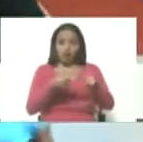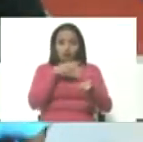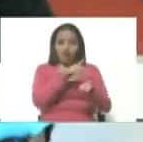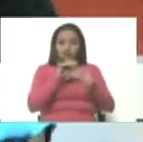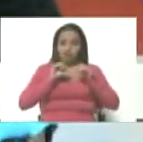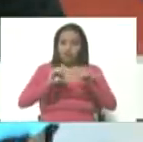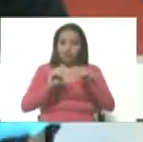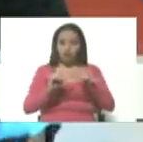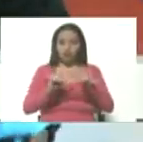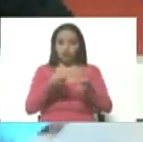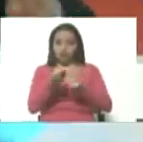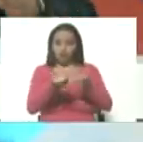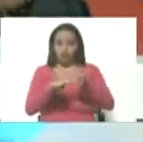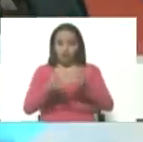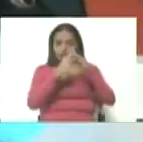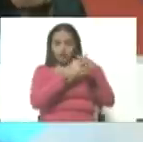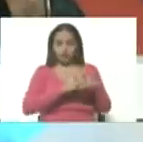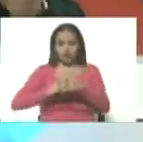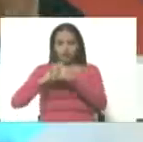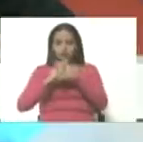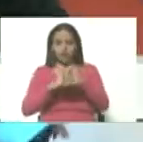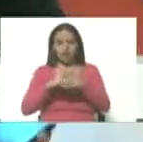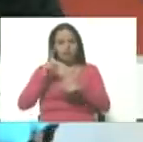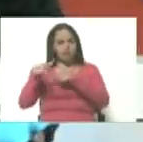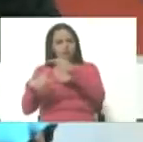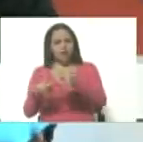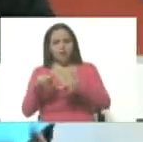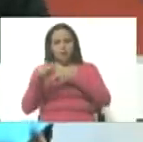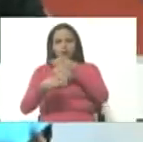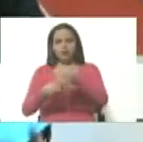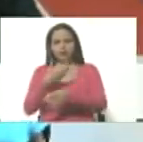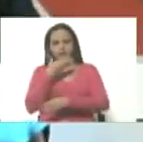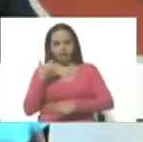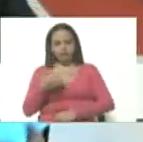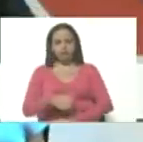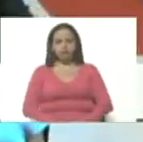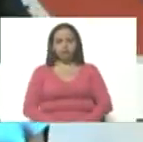mismos, que también vamos a hablar más adelante de eso.